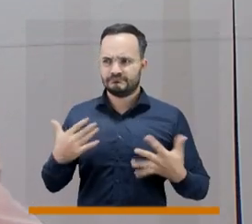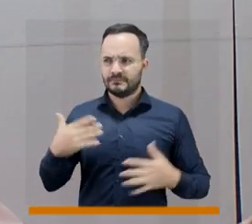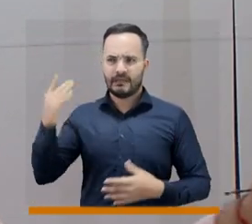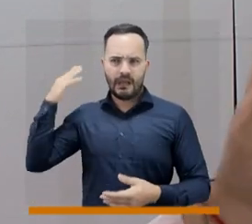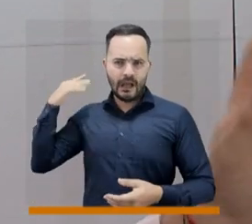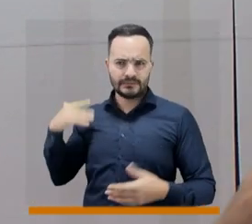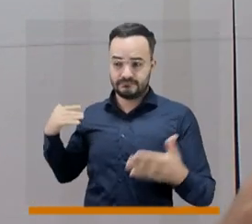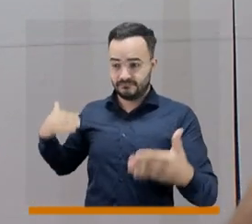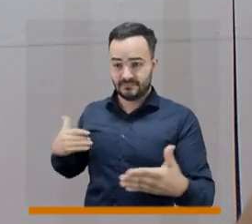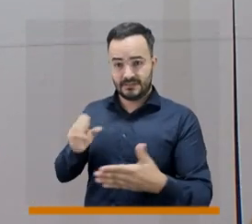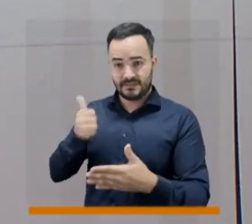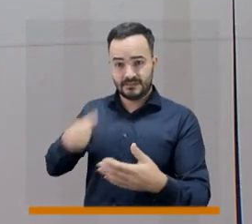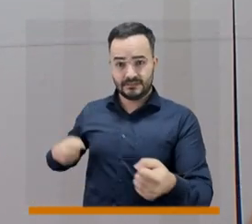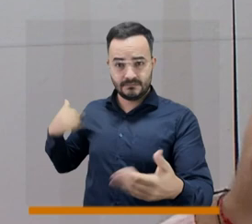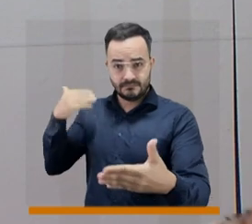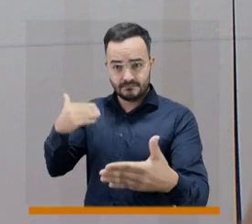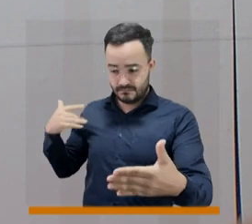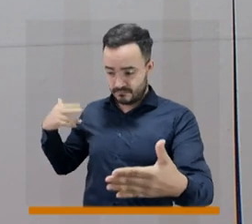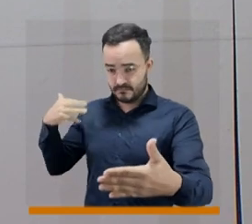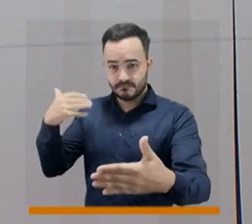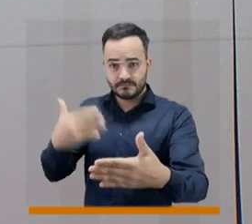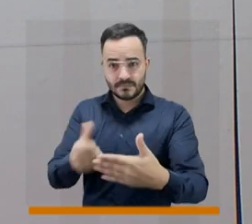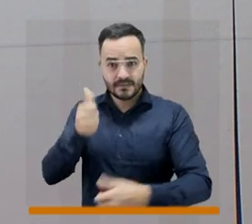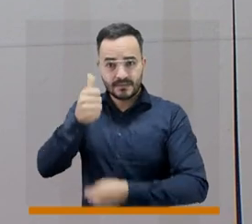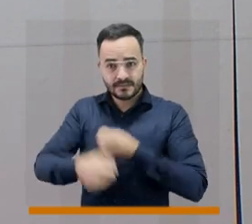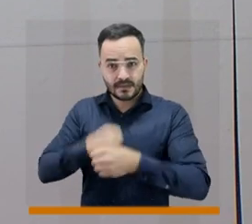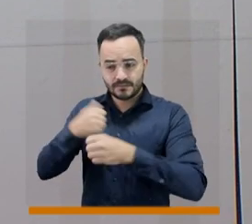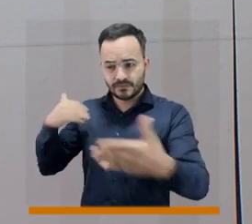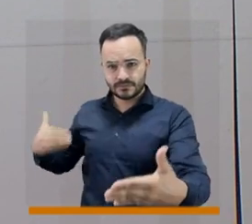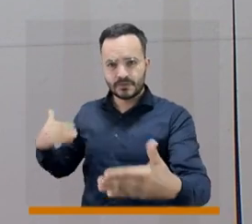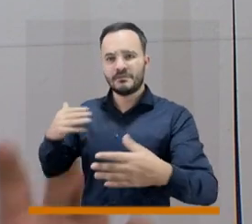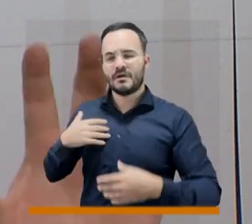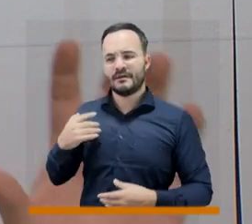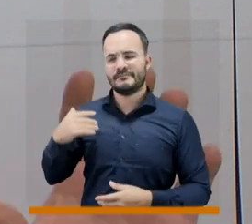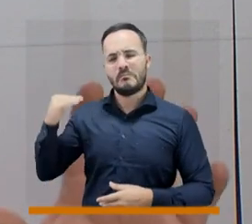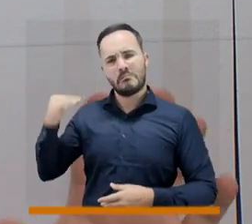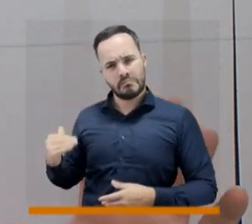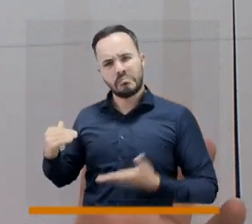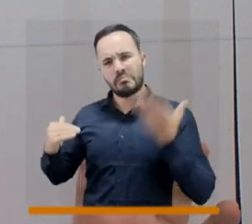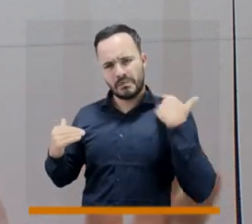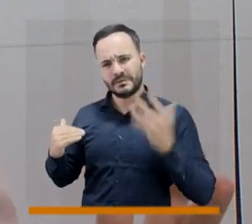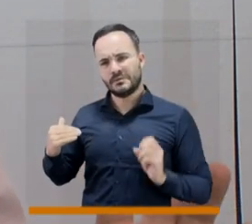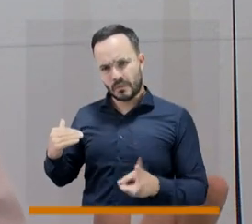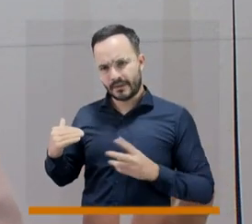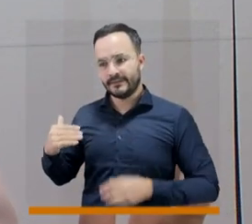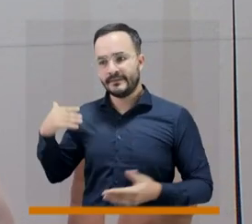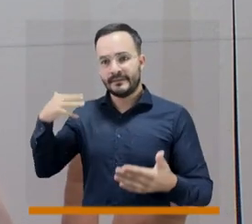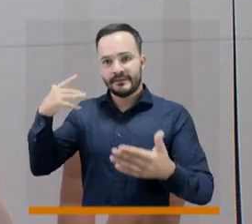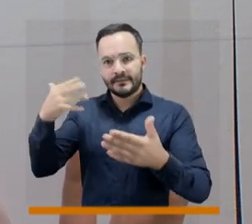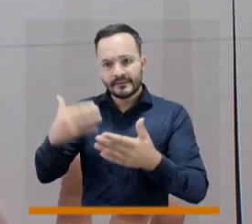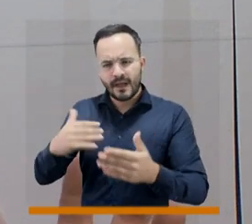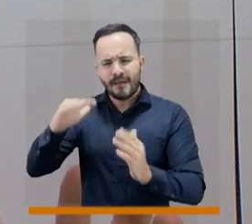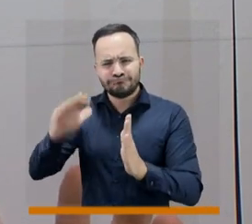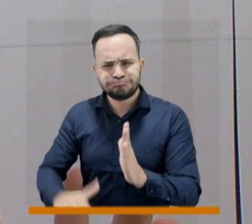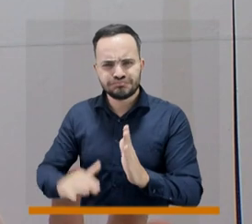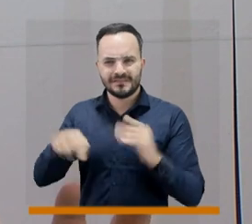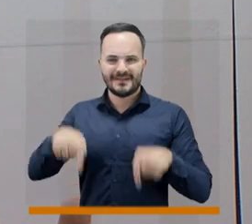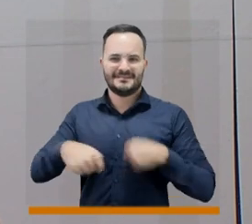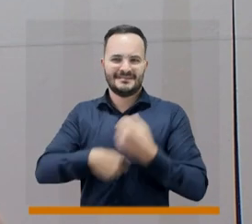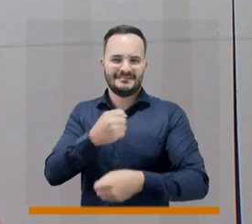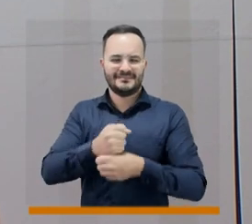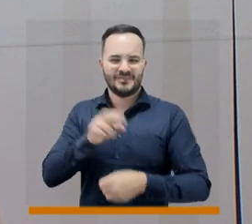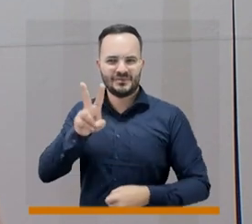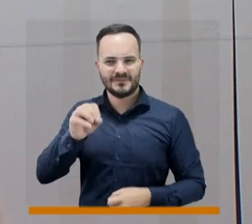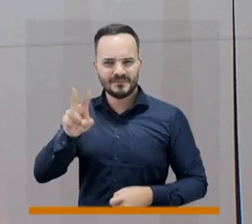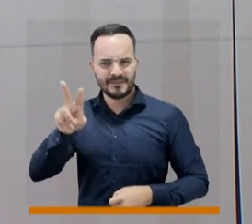Medellín en los últimos 10 años, el segundo peor en los últimos 10 años. Es decir, en los últimos 10 años ha habido dos cifras muy bajas y la del 2023